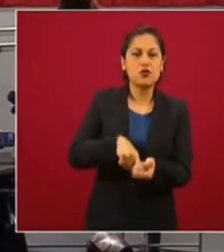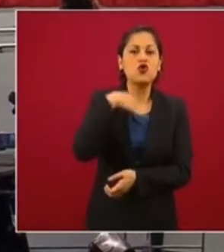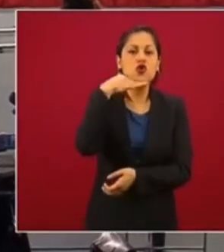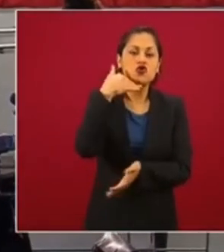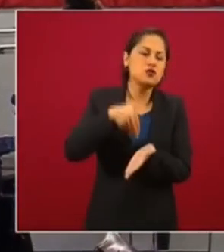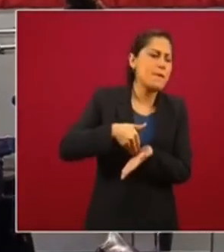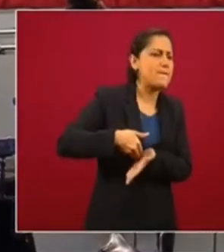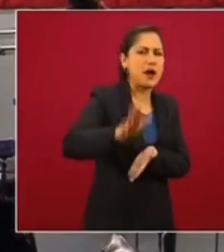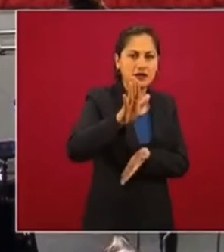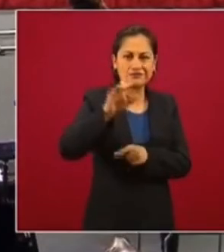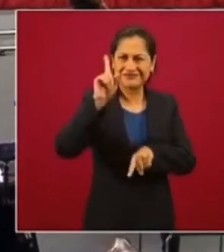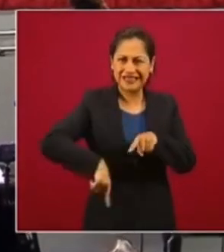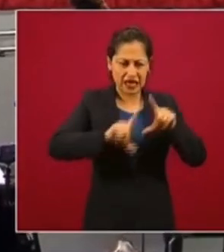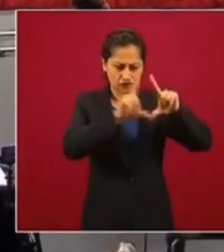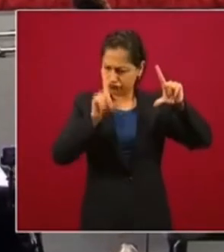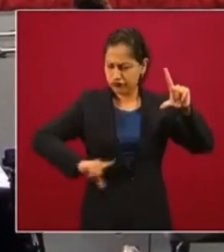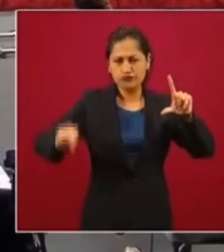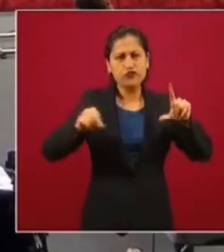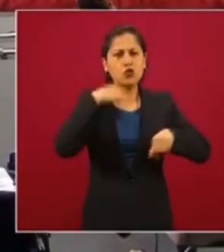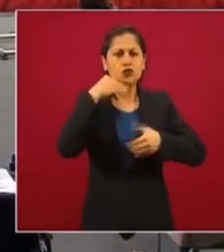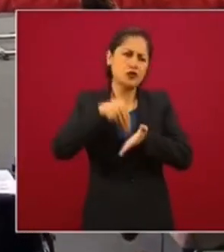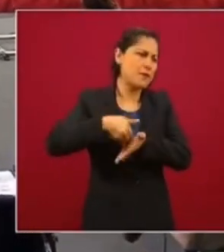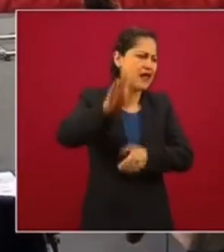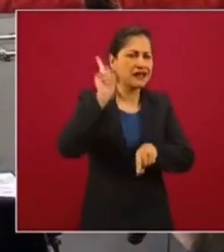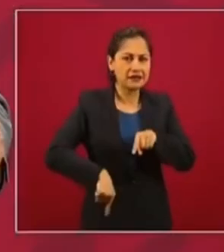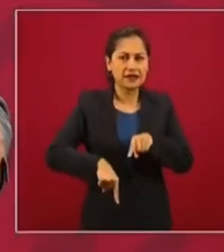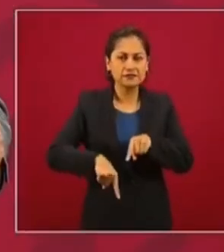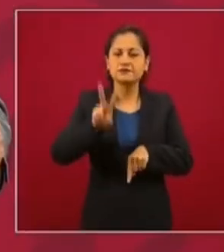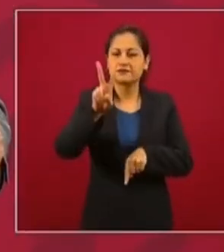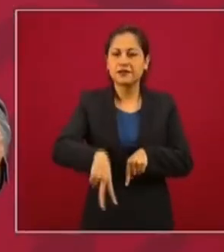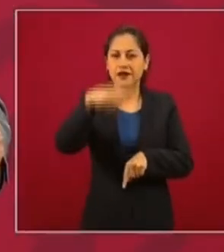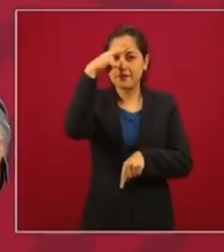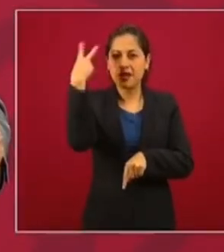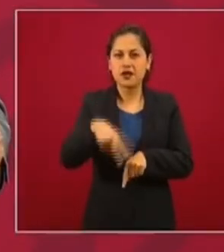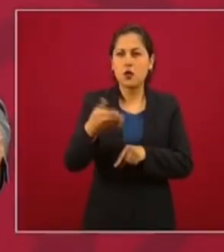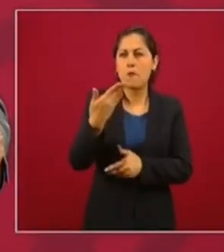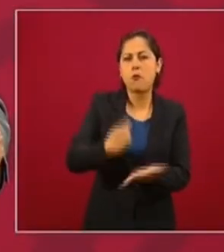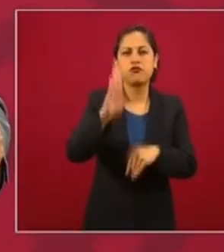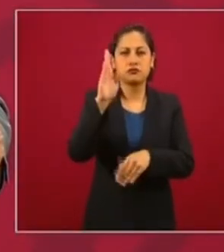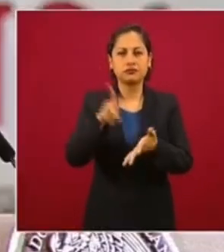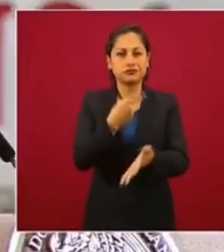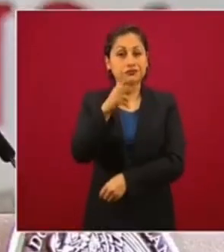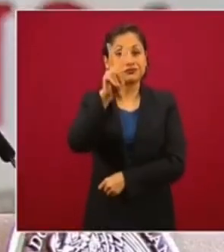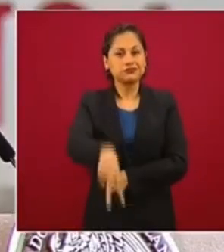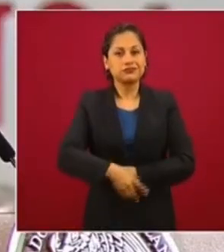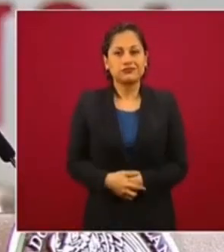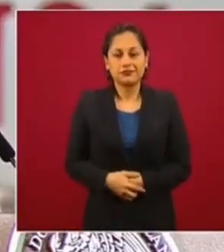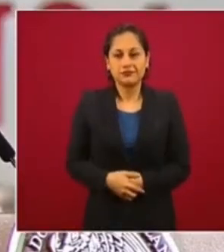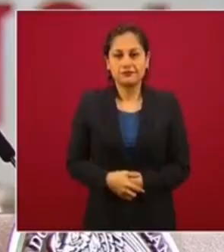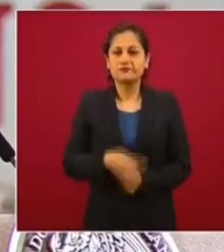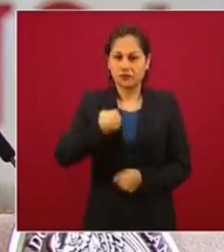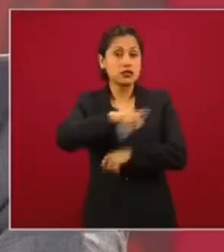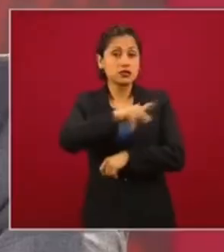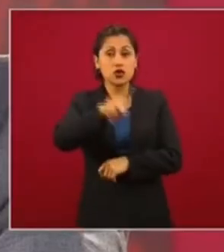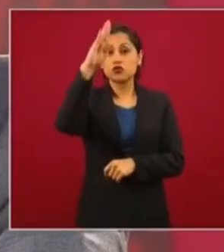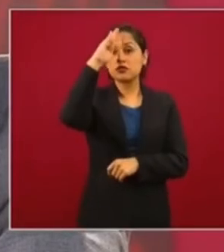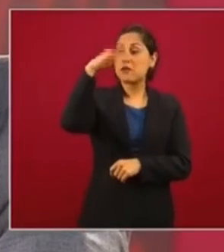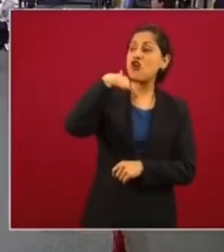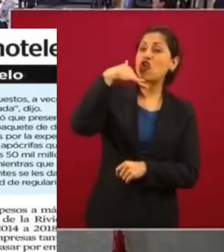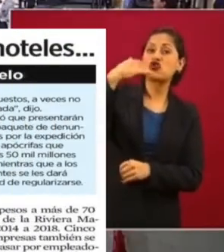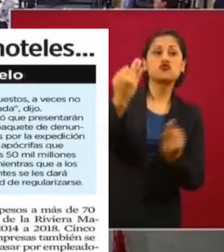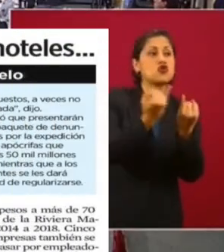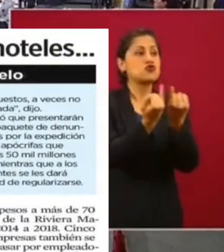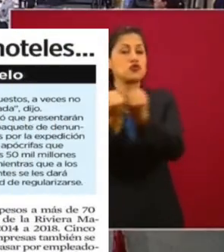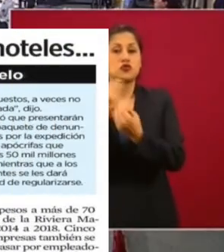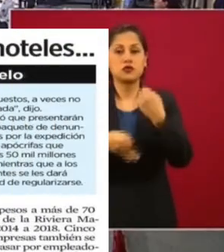desterramos la corrupción del país, se va a lograr el renacimiento de México. Y lo vamos logrando. Clientes, de hecho,